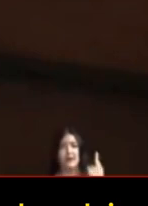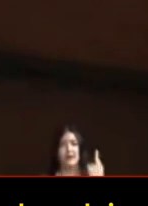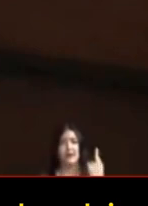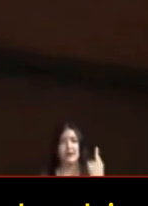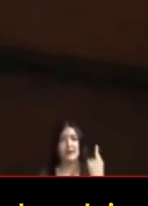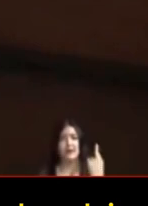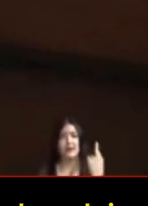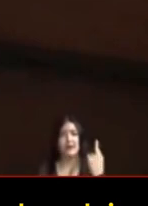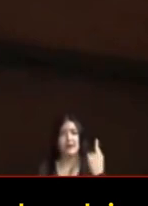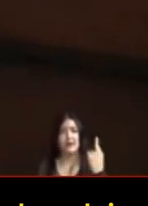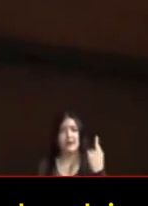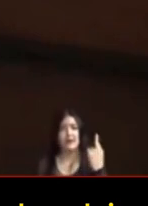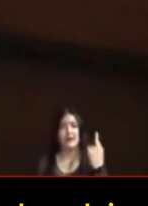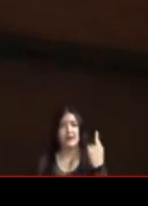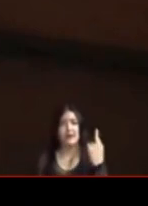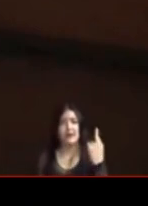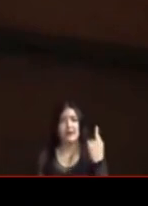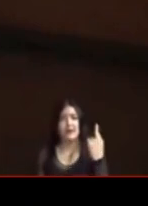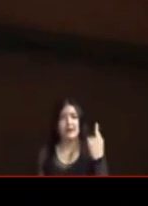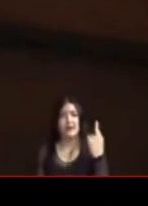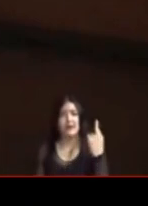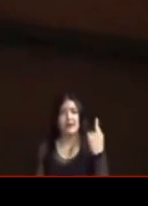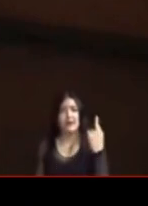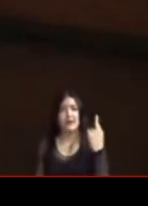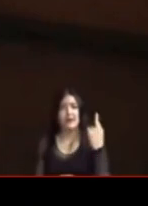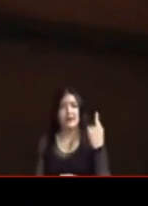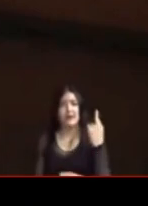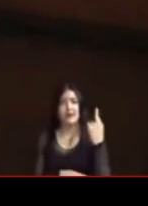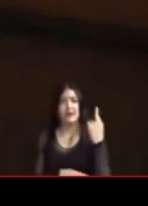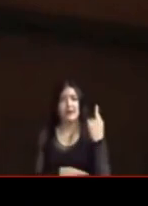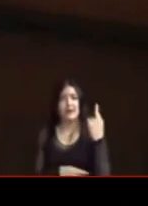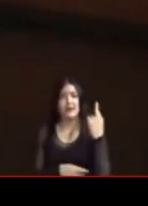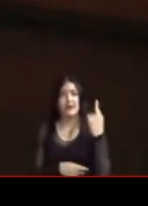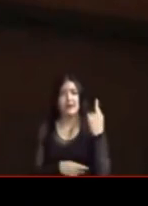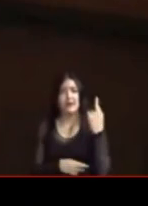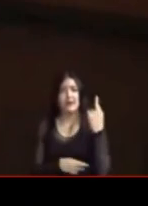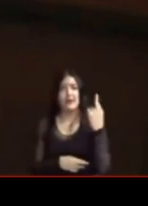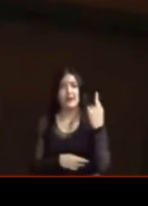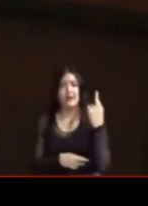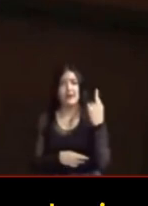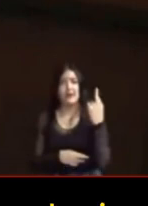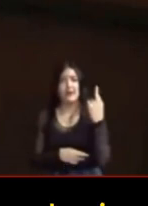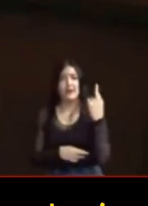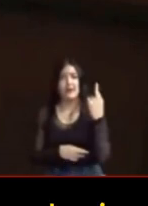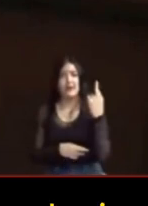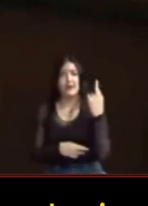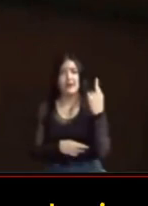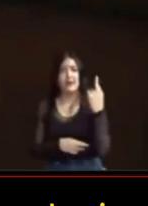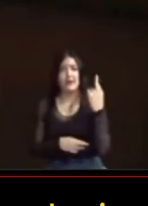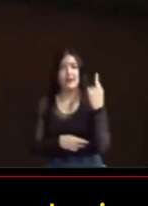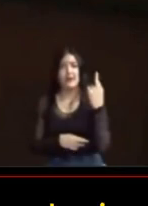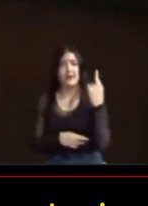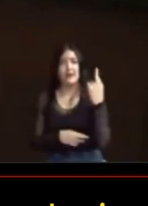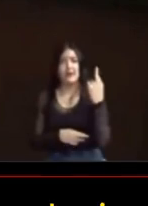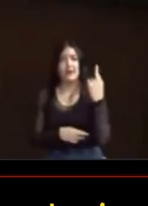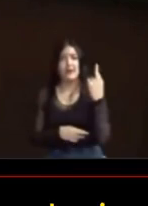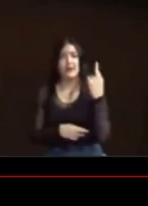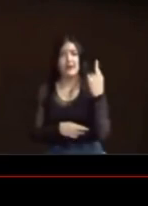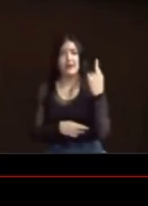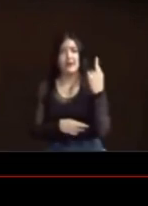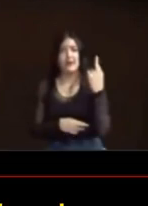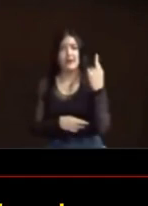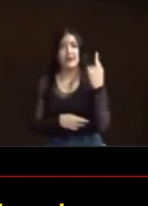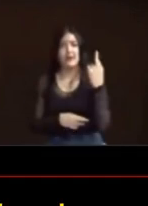el embajador de Israel en Colombia, que su única responsabilidad es proteger a su pueblo. Y con el ánimo de construir buenas